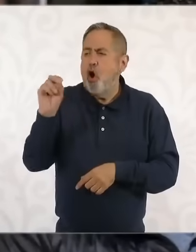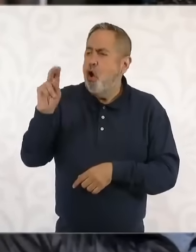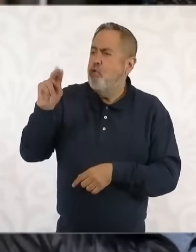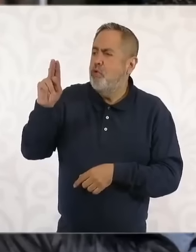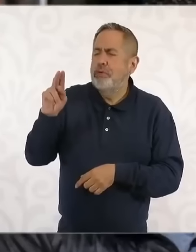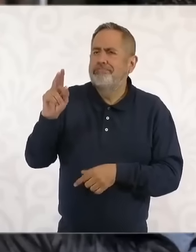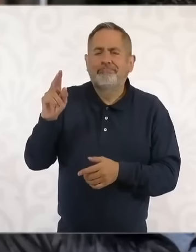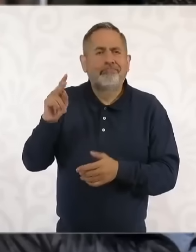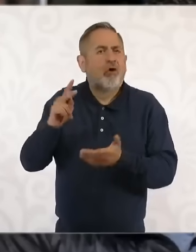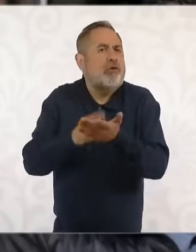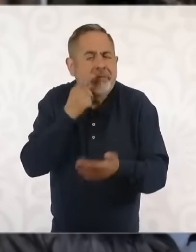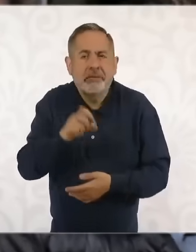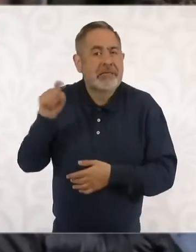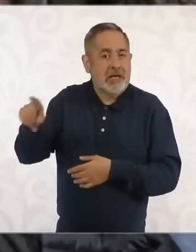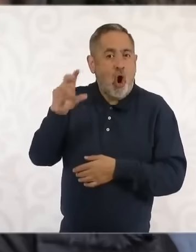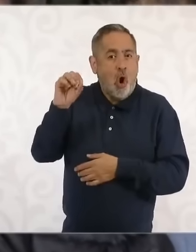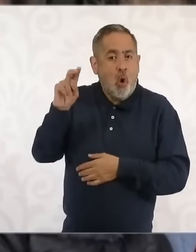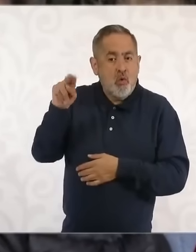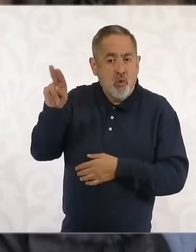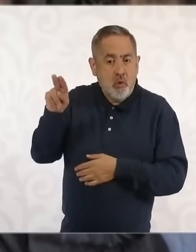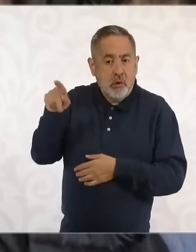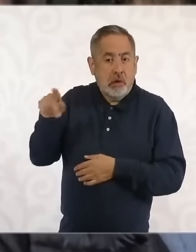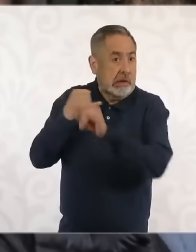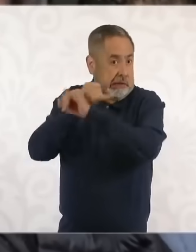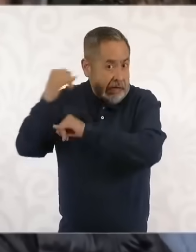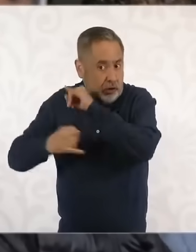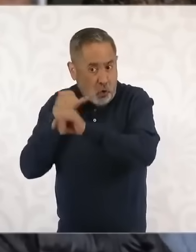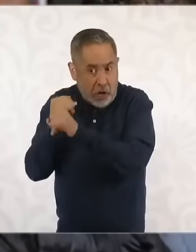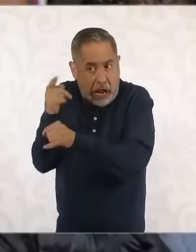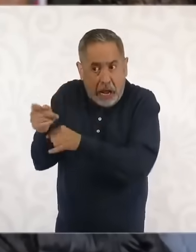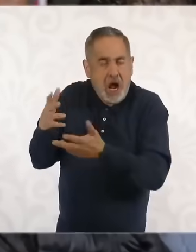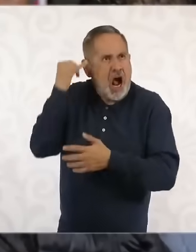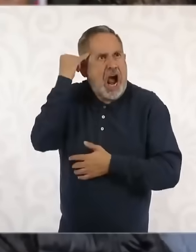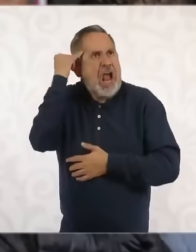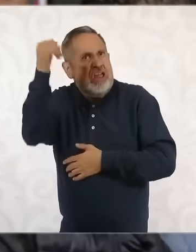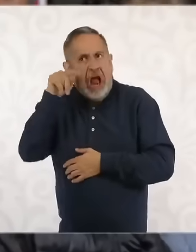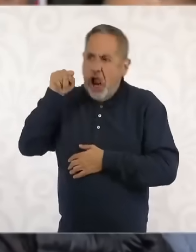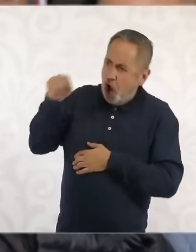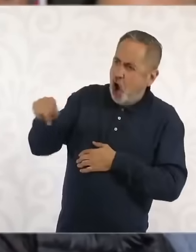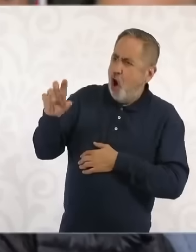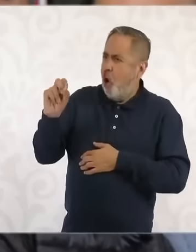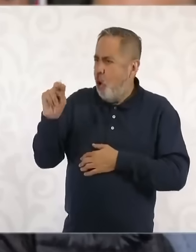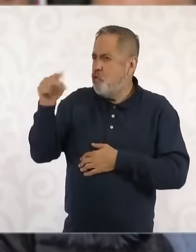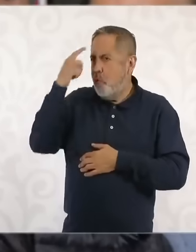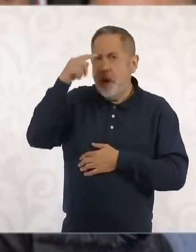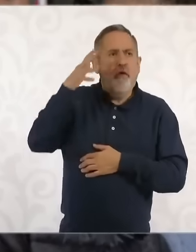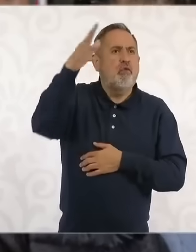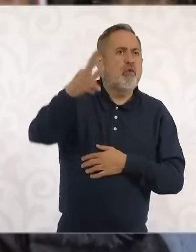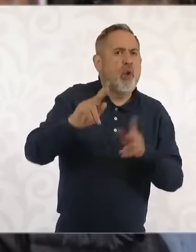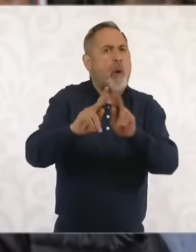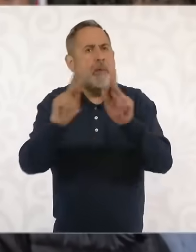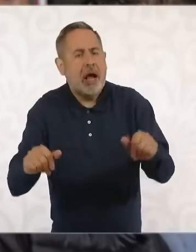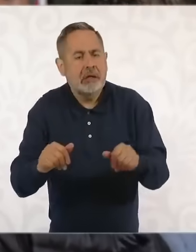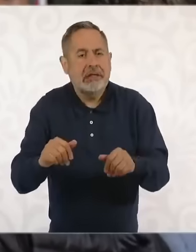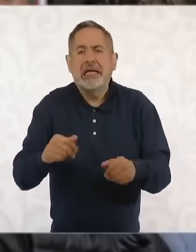porque estas instituciones internacionales que fueron creadas justamente pensando en que no se repitieran escenarios como los de la